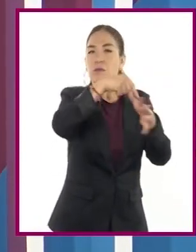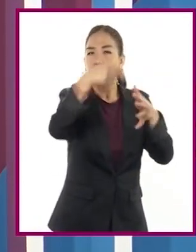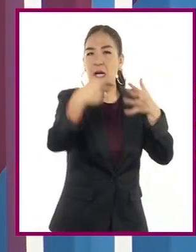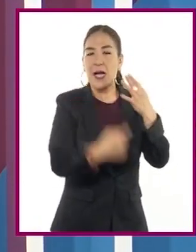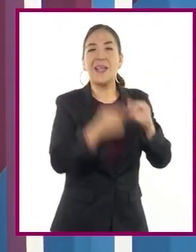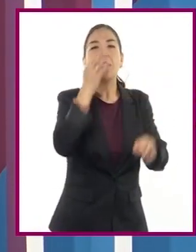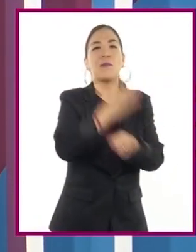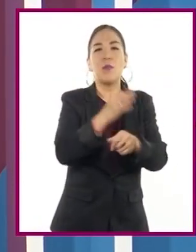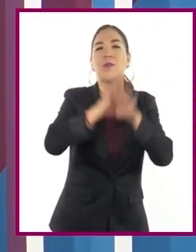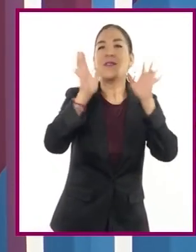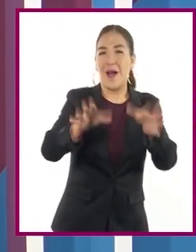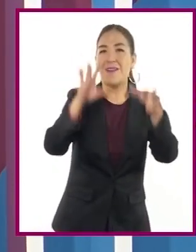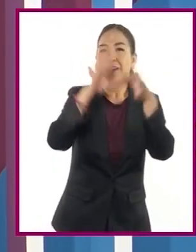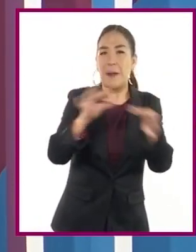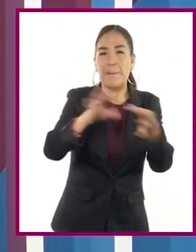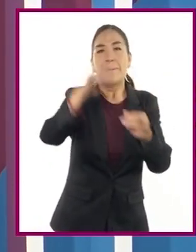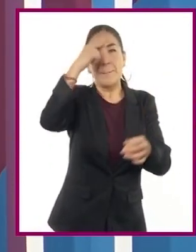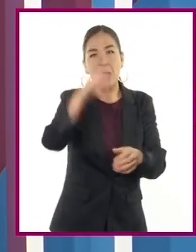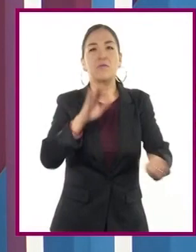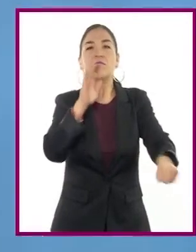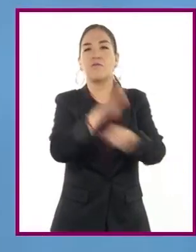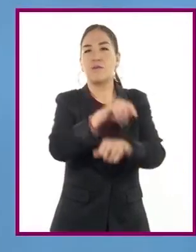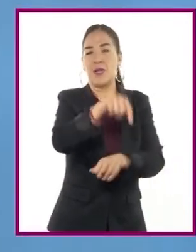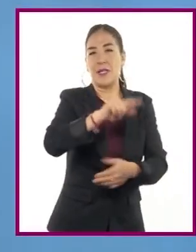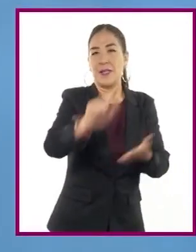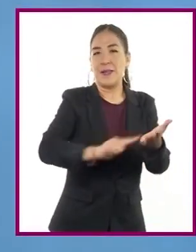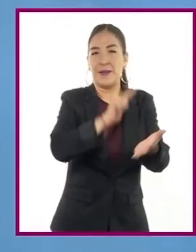de mencionar para la promoción de la legalidad.